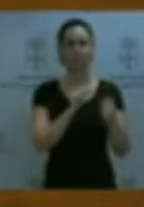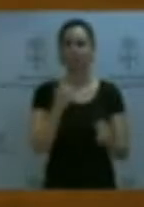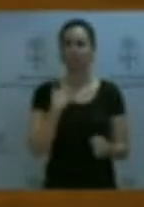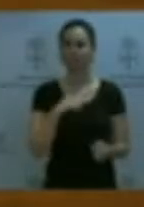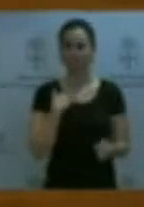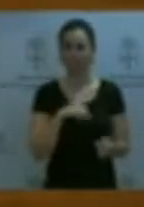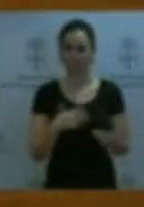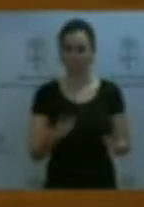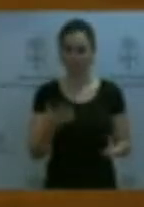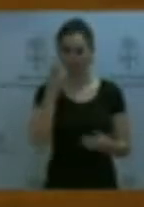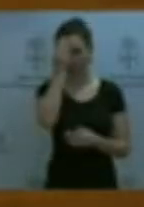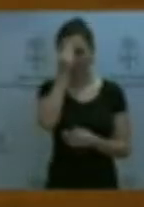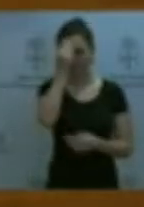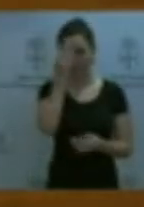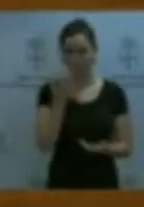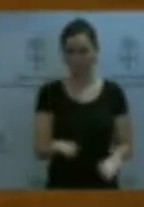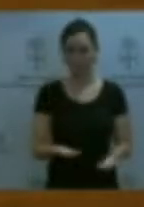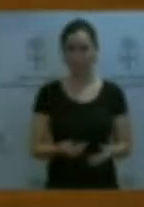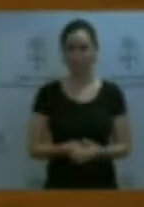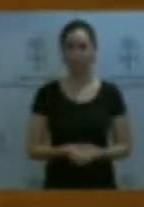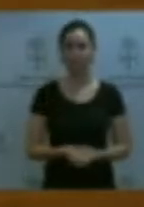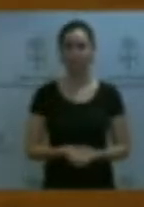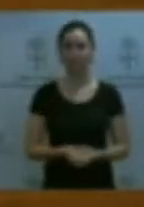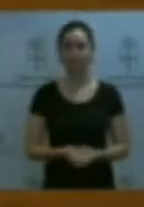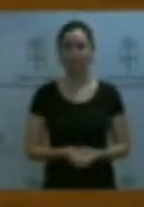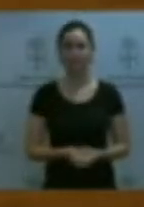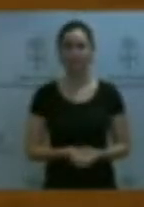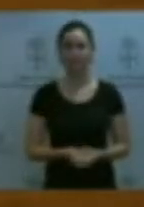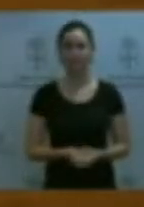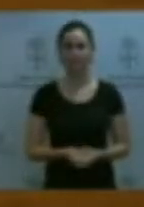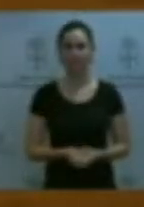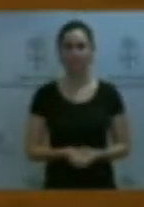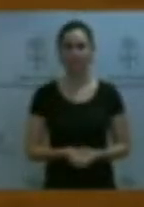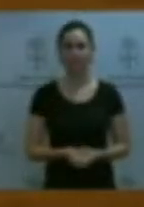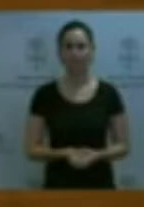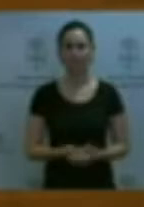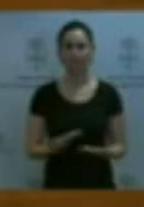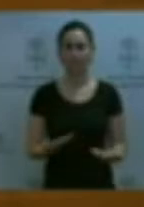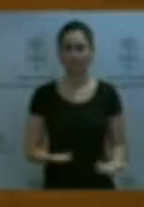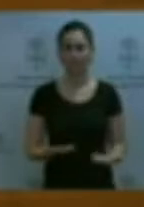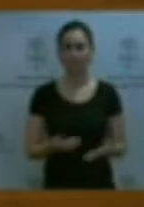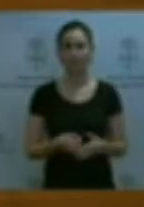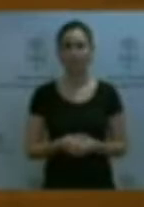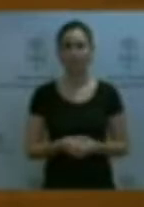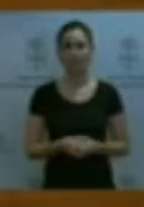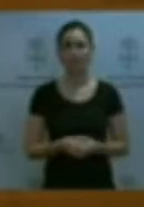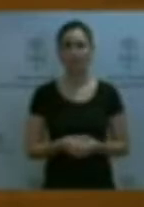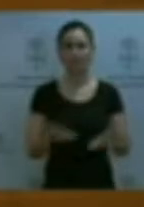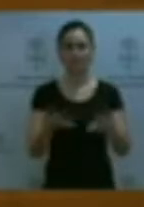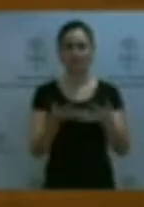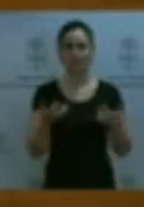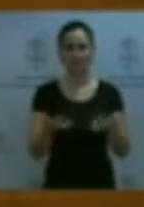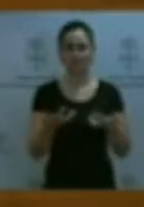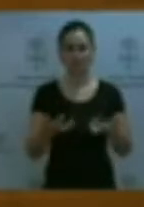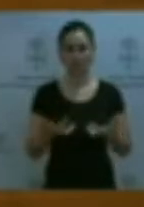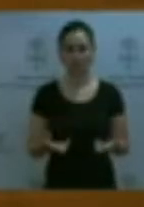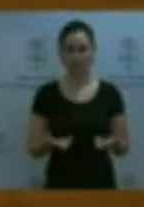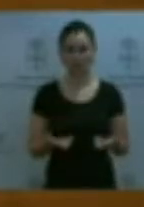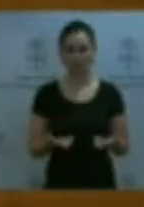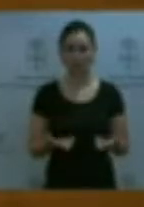establecer que hay desigualdad en nuestro texto porque no se hace referencia al